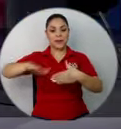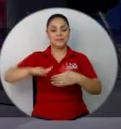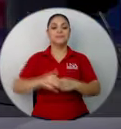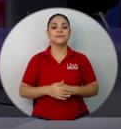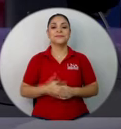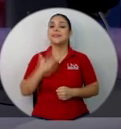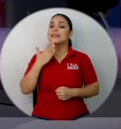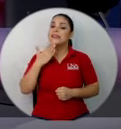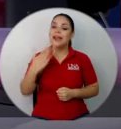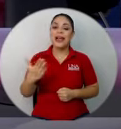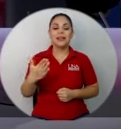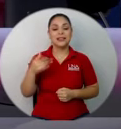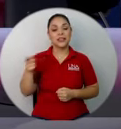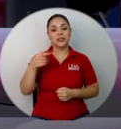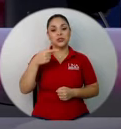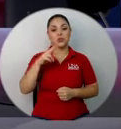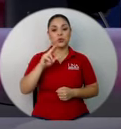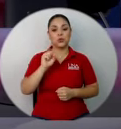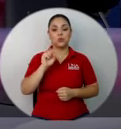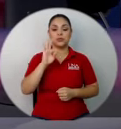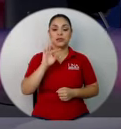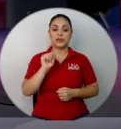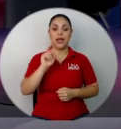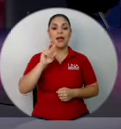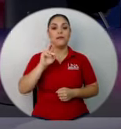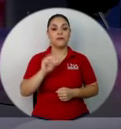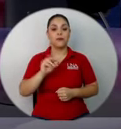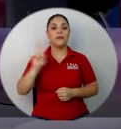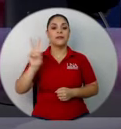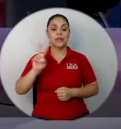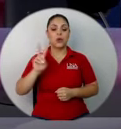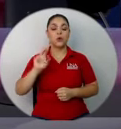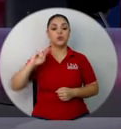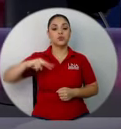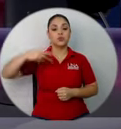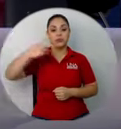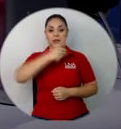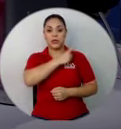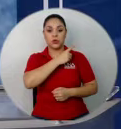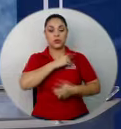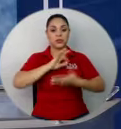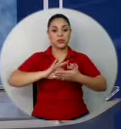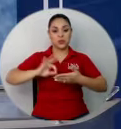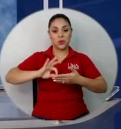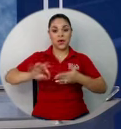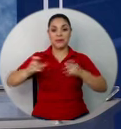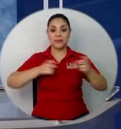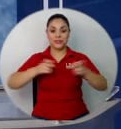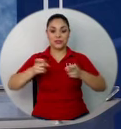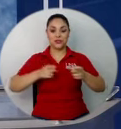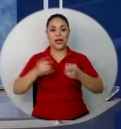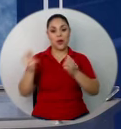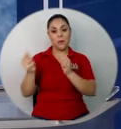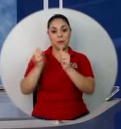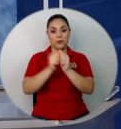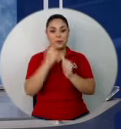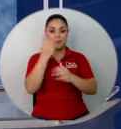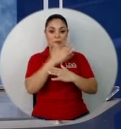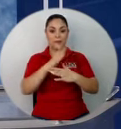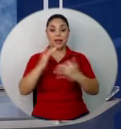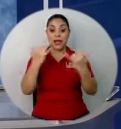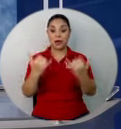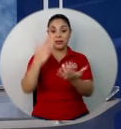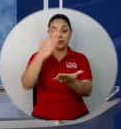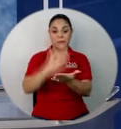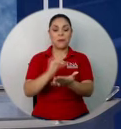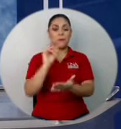Sí, no, agradecerle mucho a don Gustavo Vallejo, subdirector de la Escuela de Administración, que nos acompañó en este primer bloque. Vamos